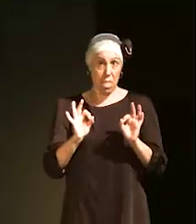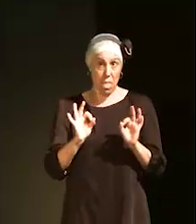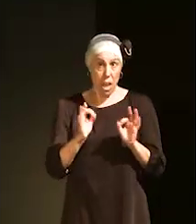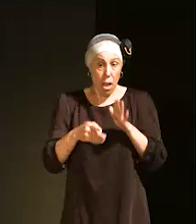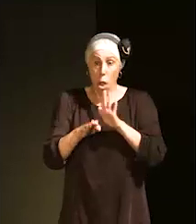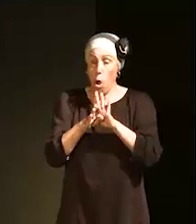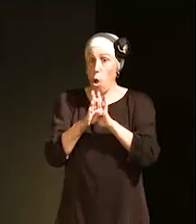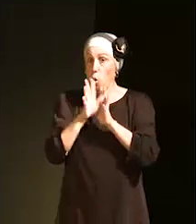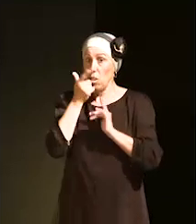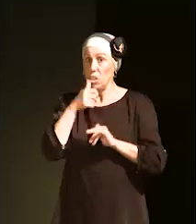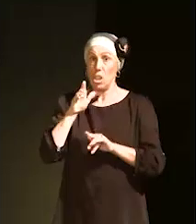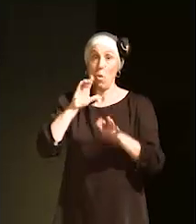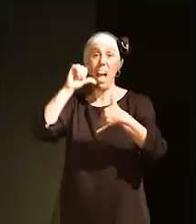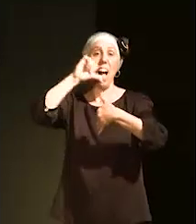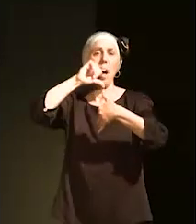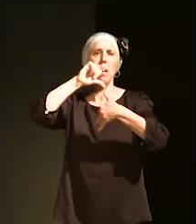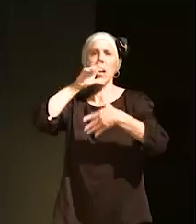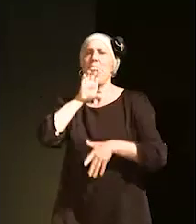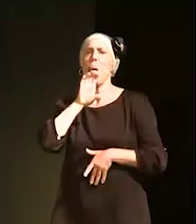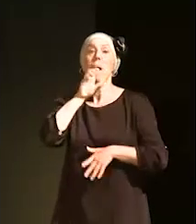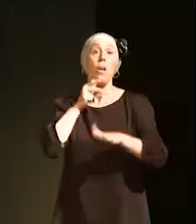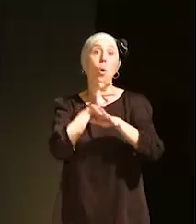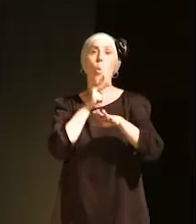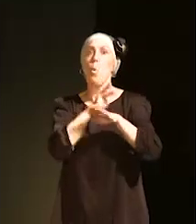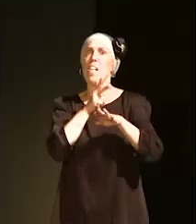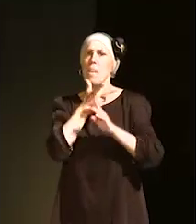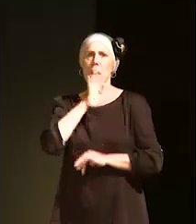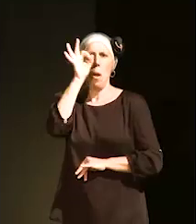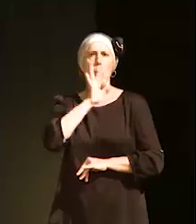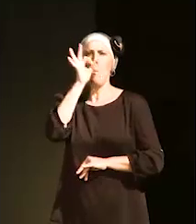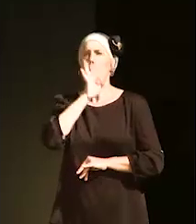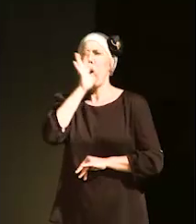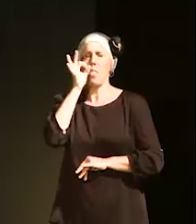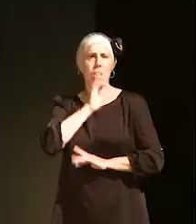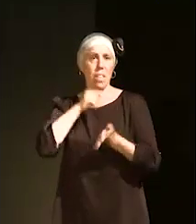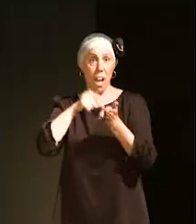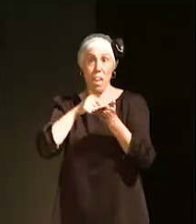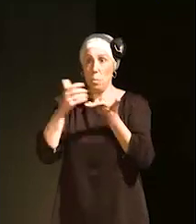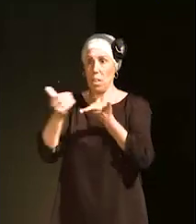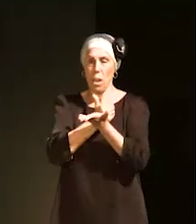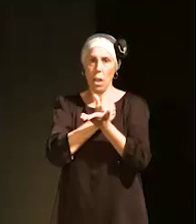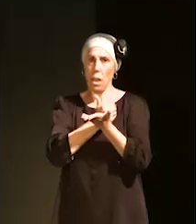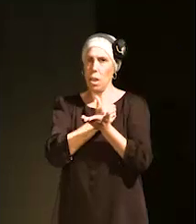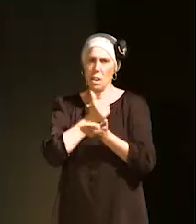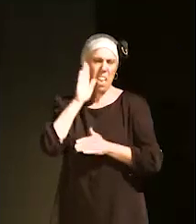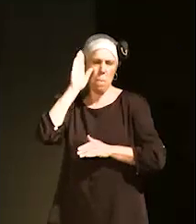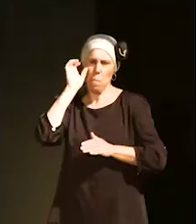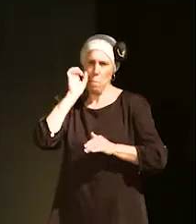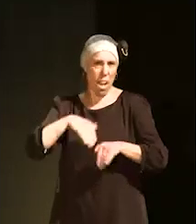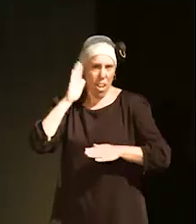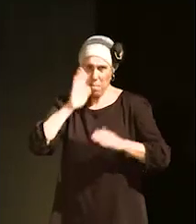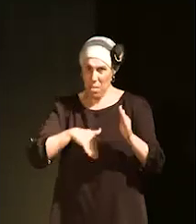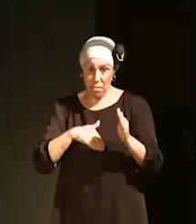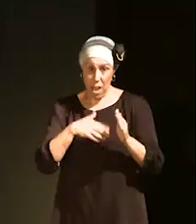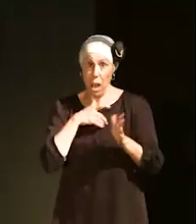el país de américa latina con la tasa más baja de recaudación fiscal la mayoría de la población